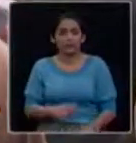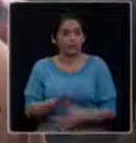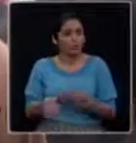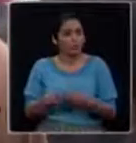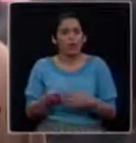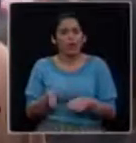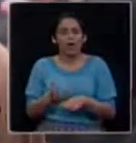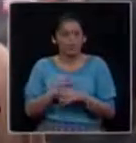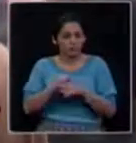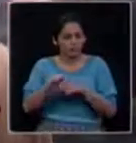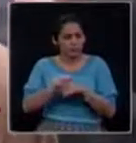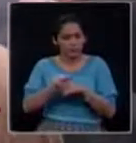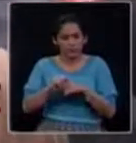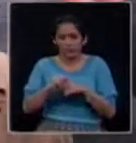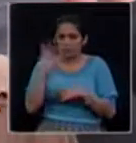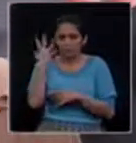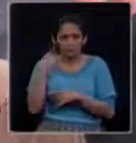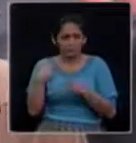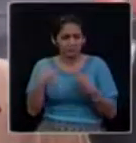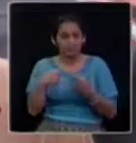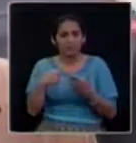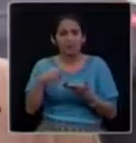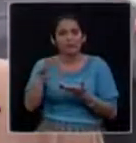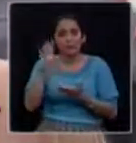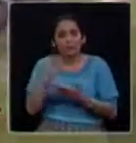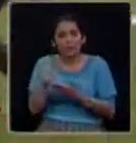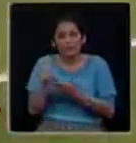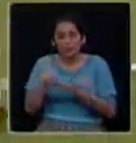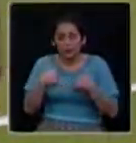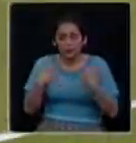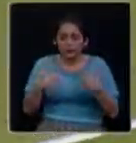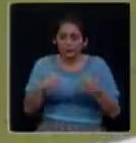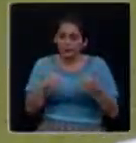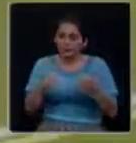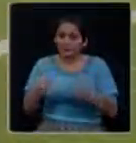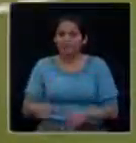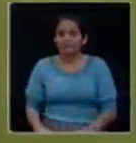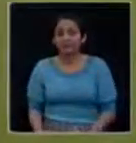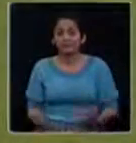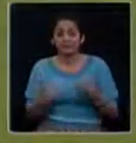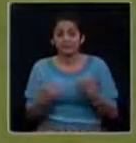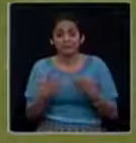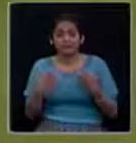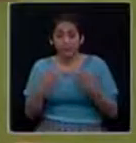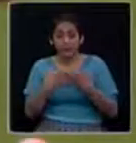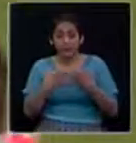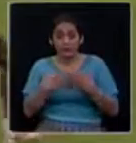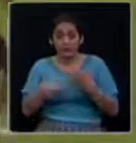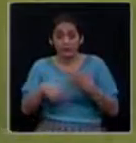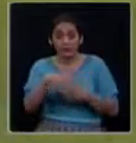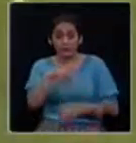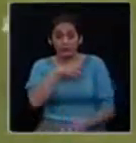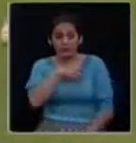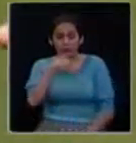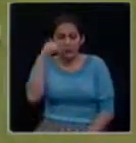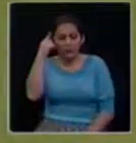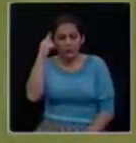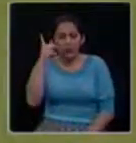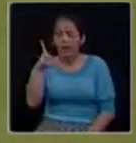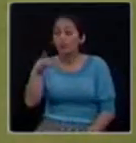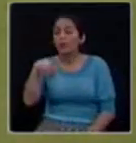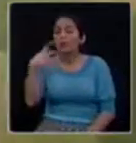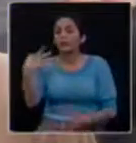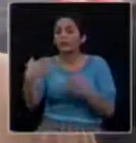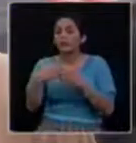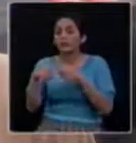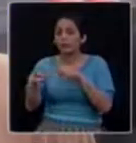eso trabajamos todos los días aquí y gracias a Dios pude asistir y para que Albi anote, ¿no? Ahora los toreros ya piensan en el conjunto militar. Nada, un rival difícil, sabemos